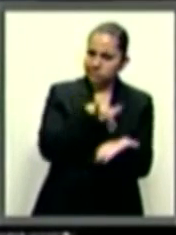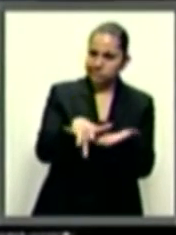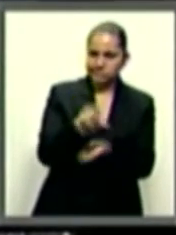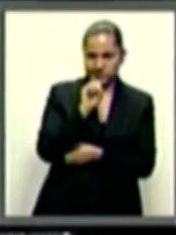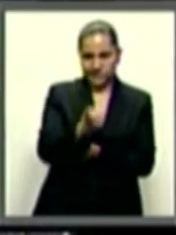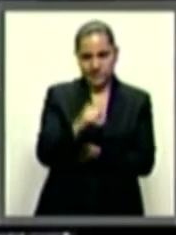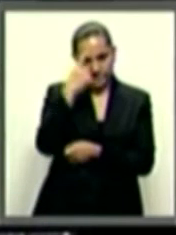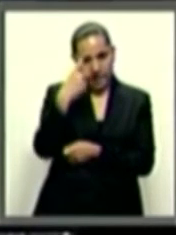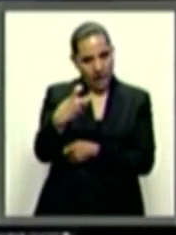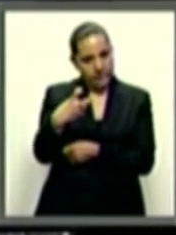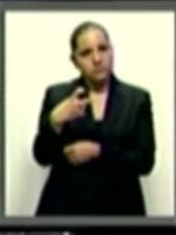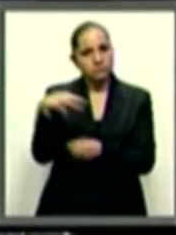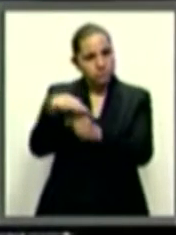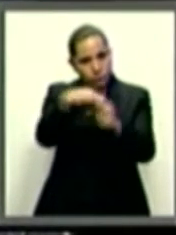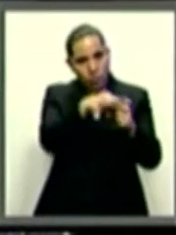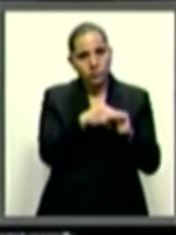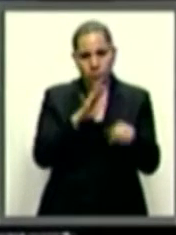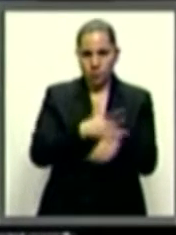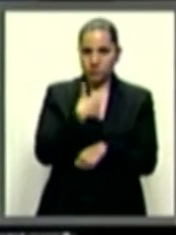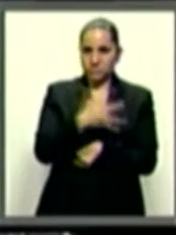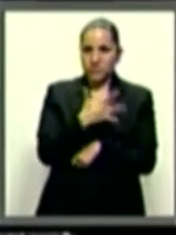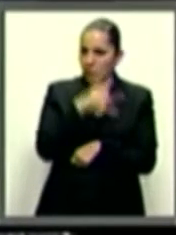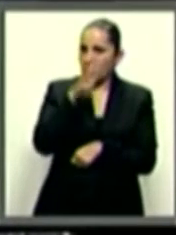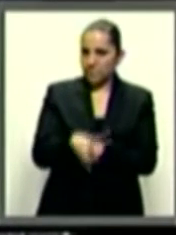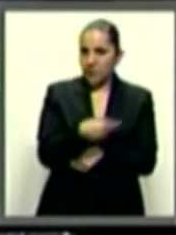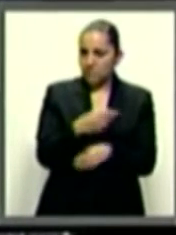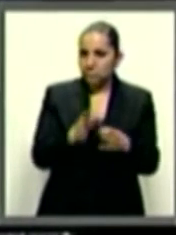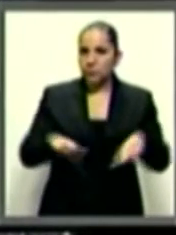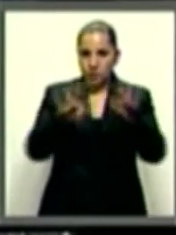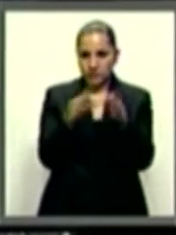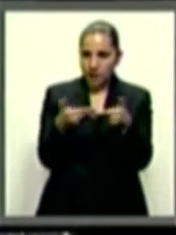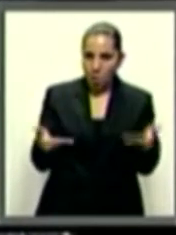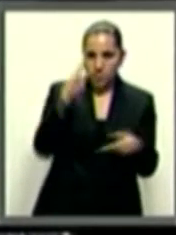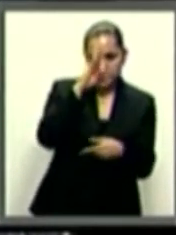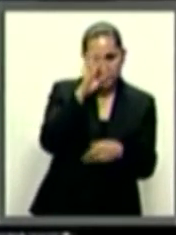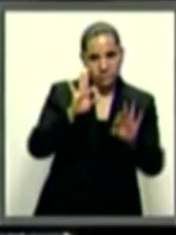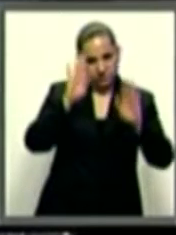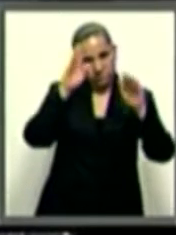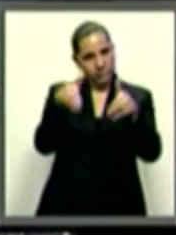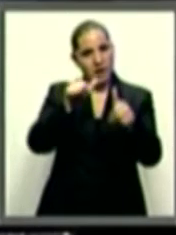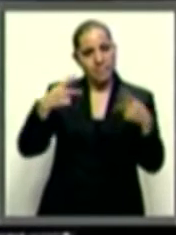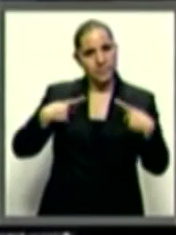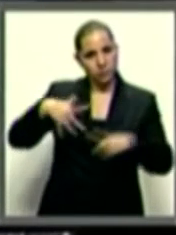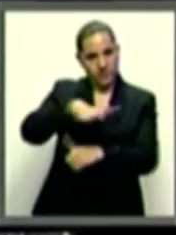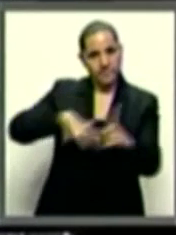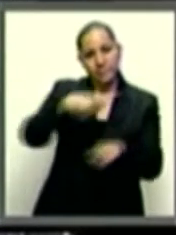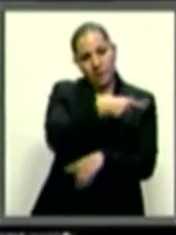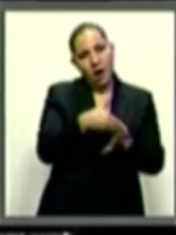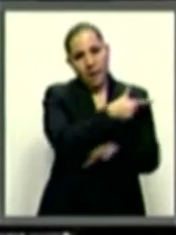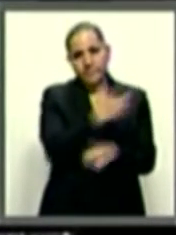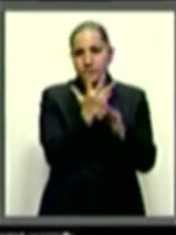de acuerdo, por ser sensato y con sentido social, presentado por la diputada Rosalinda